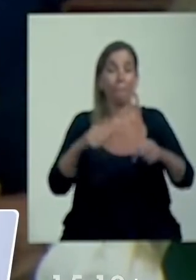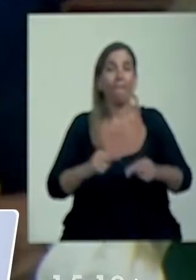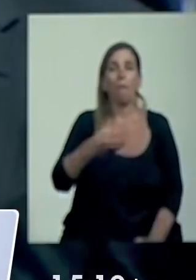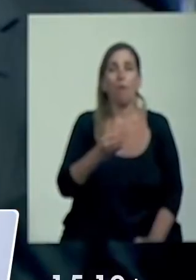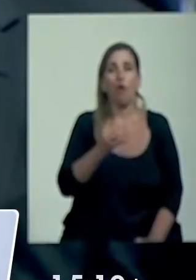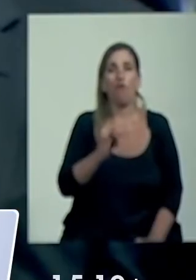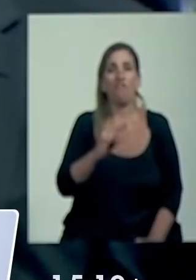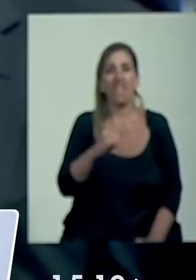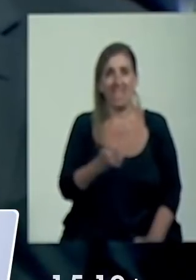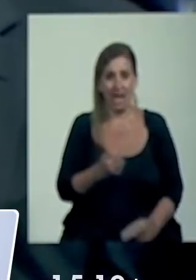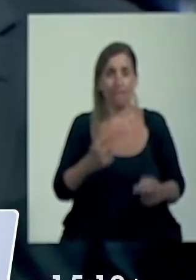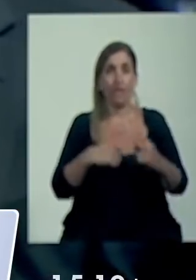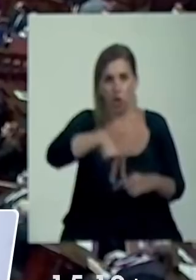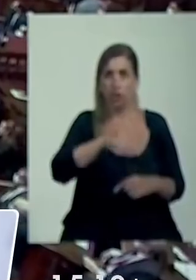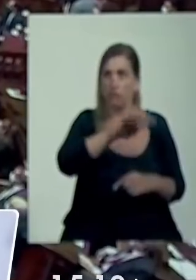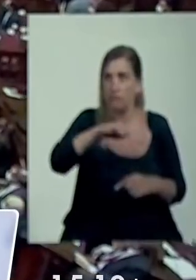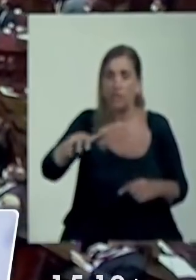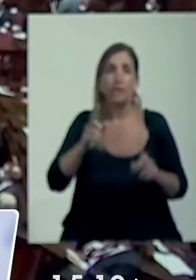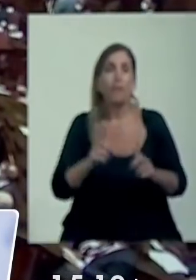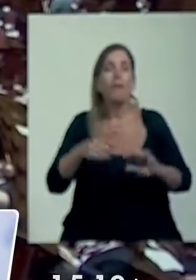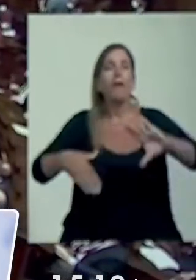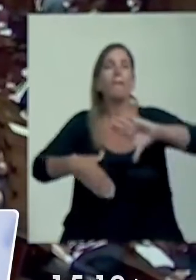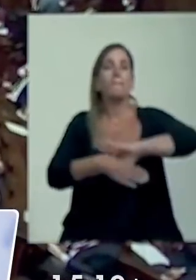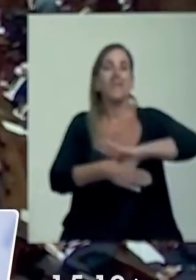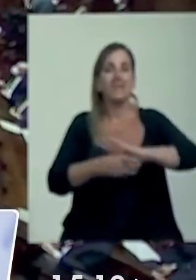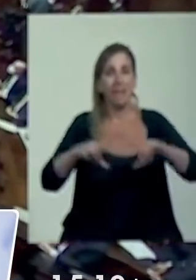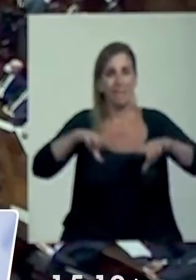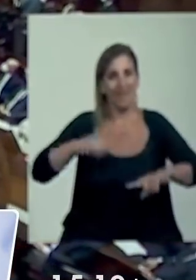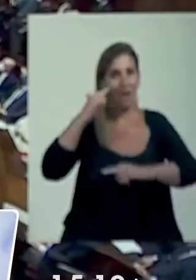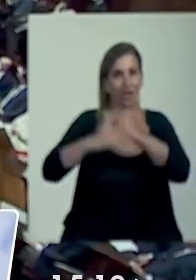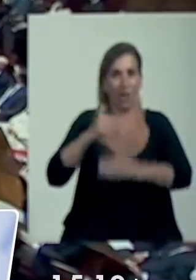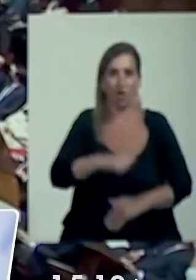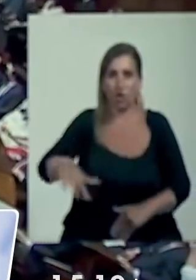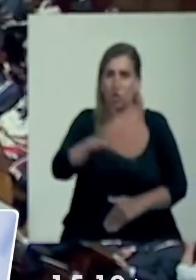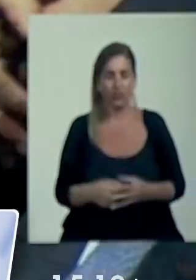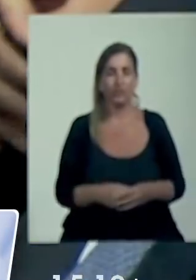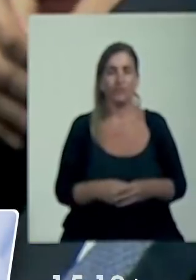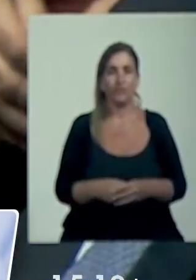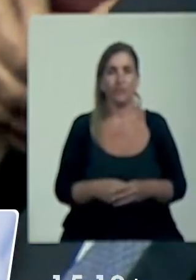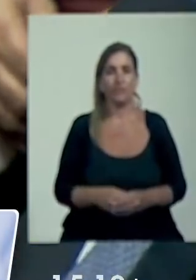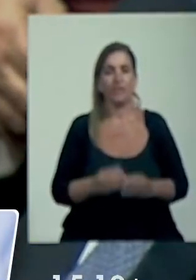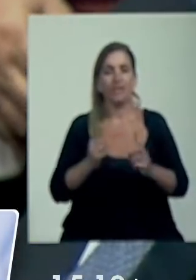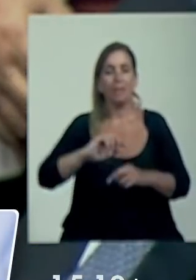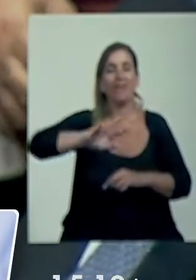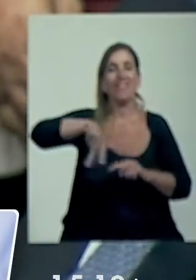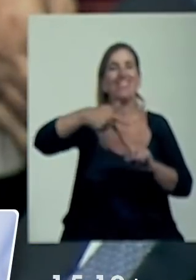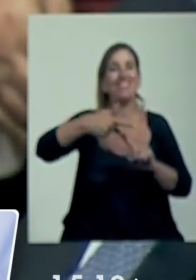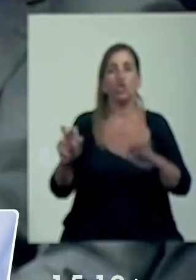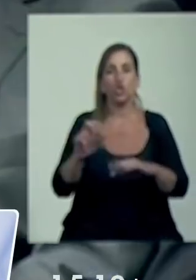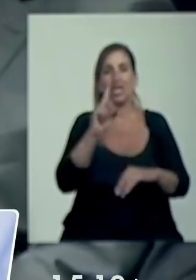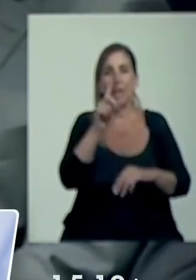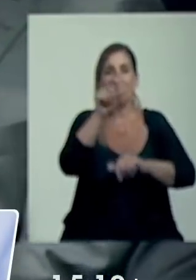con altura con respeto mutuo y que nos sigamos todos a las reglas de juego una vez que se vota se termina y se acatan los resultados